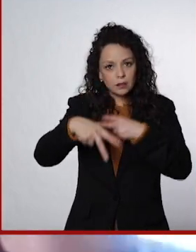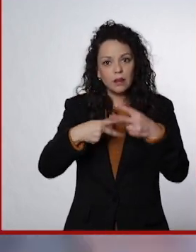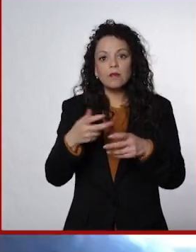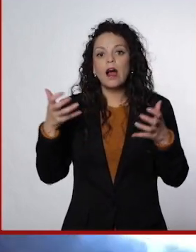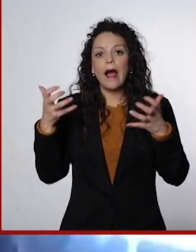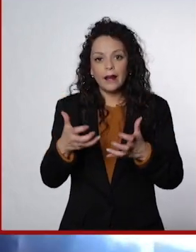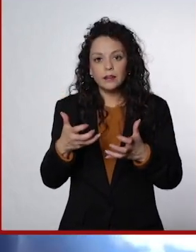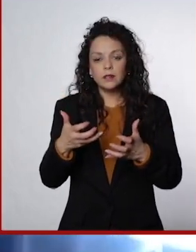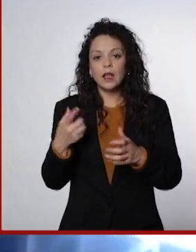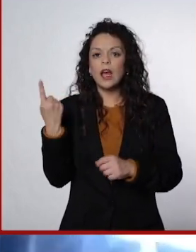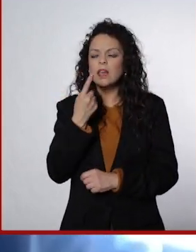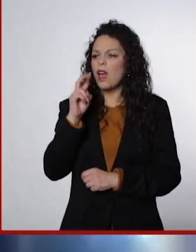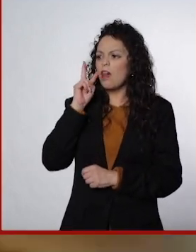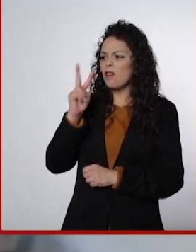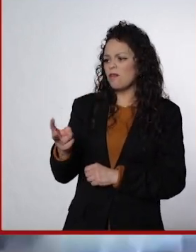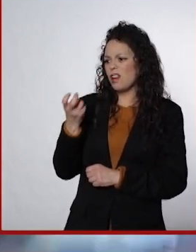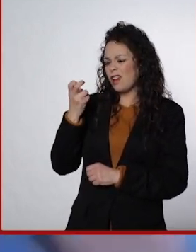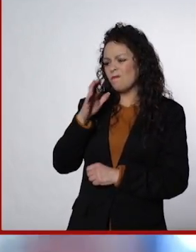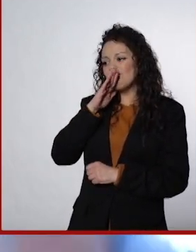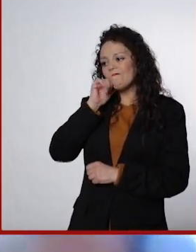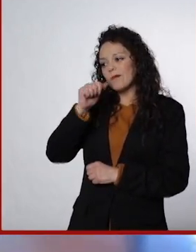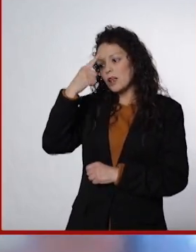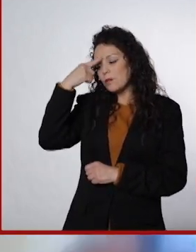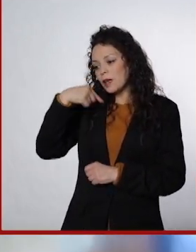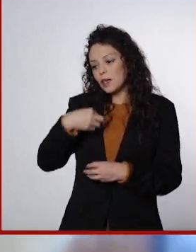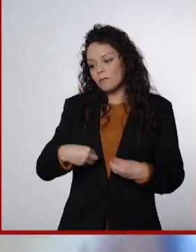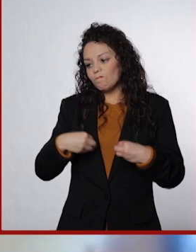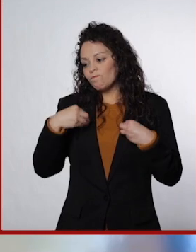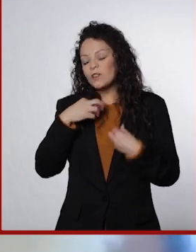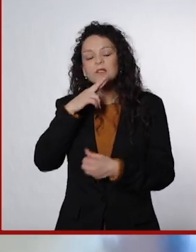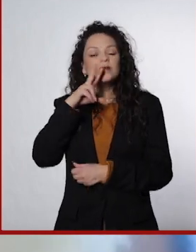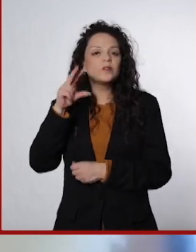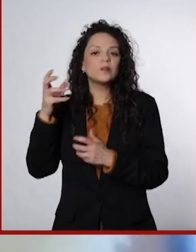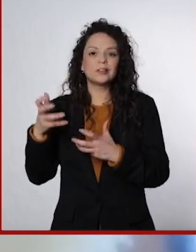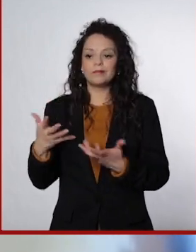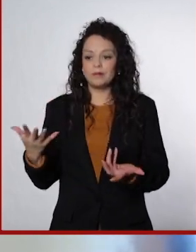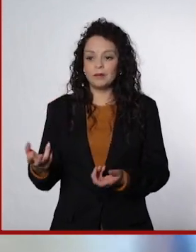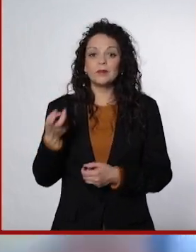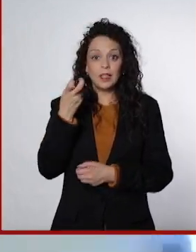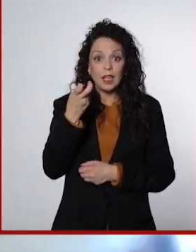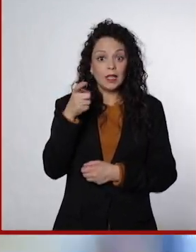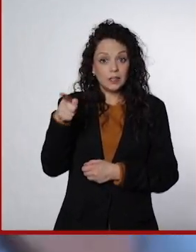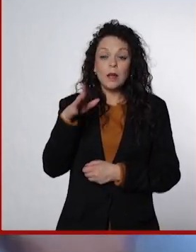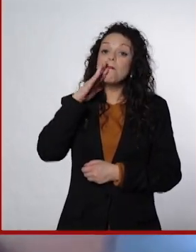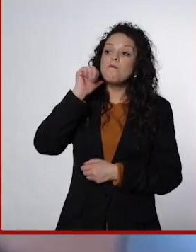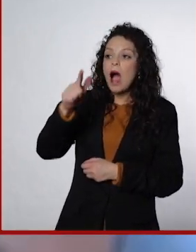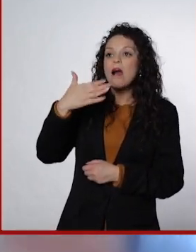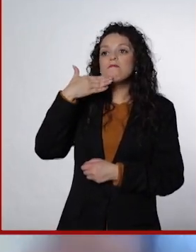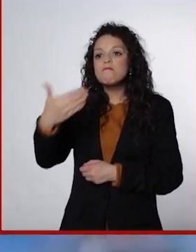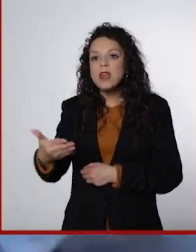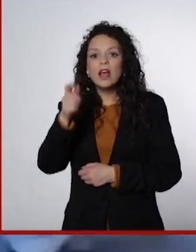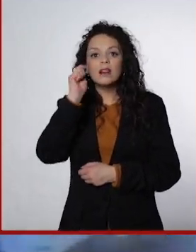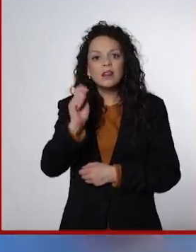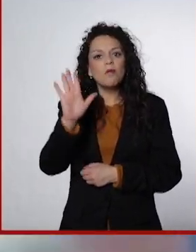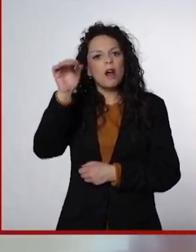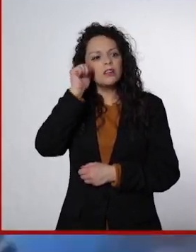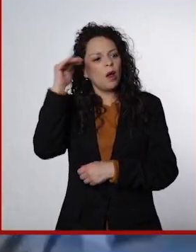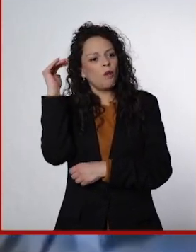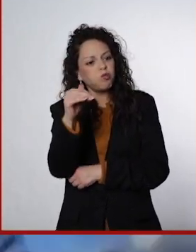dos maneras, por eso estas dos maneras son, esto es, observa lo que está bien y lo que está mal en los otros, es